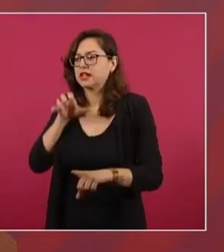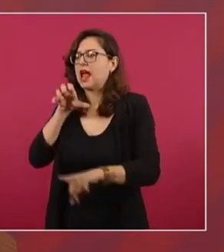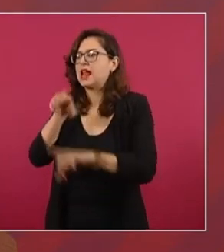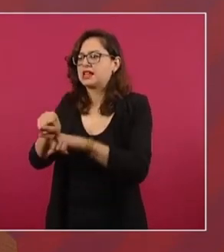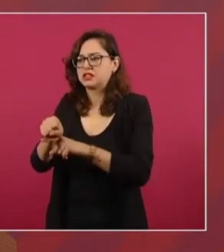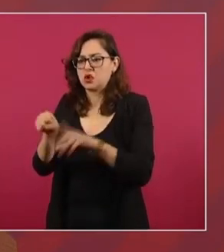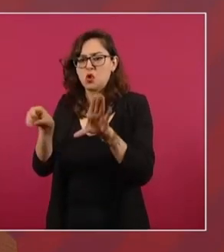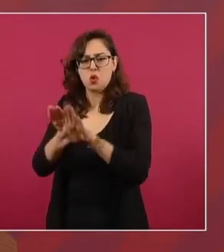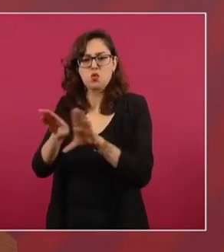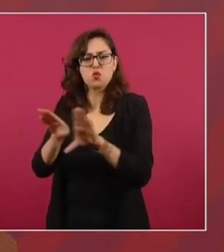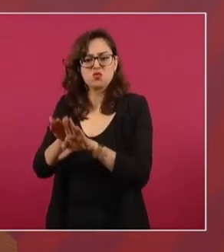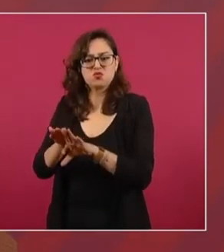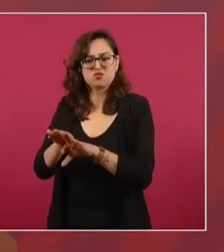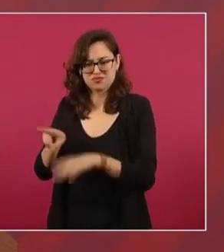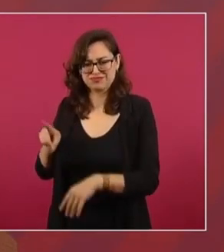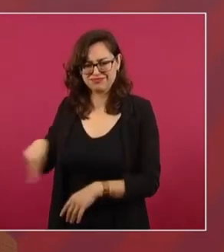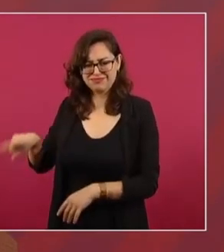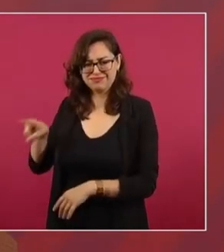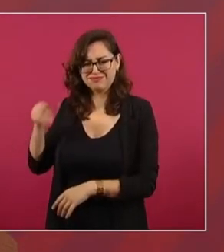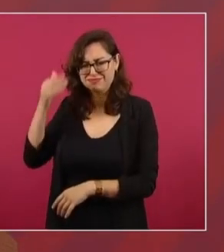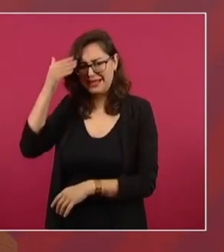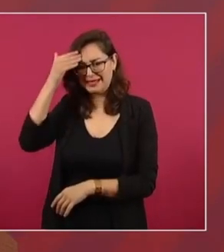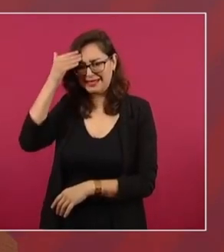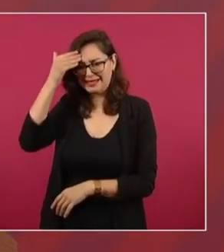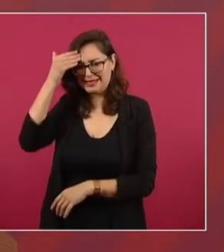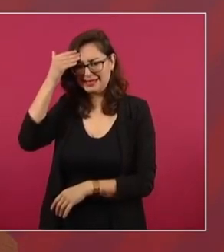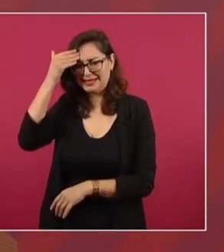verdaderamente al ser humano.